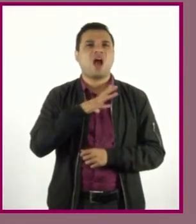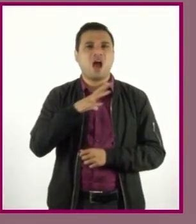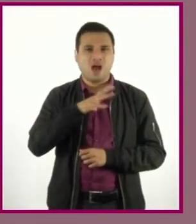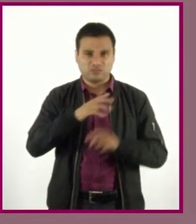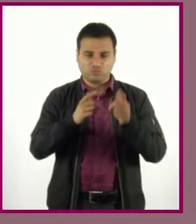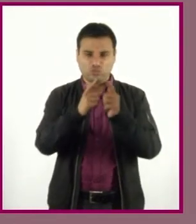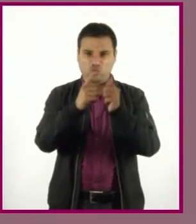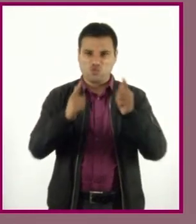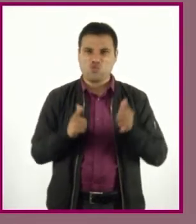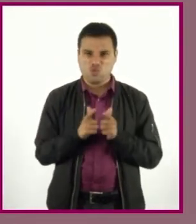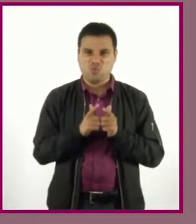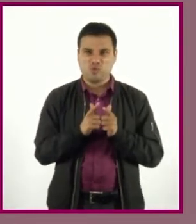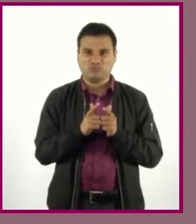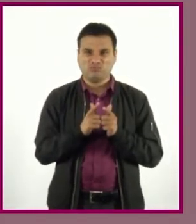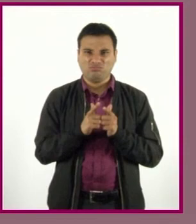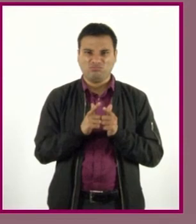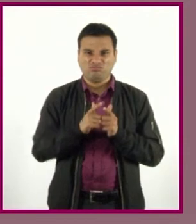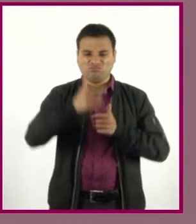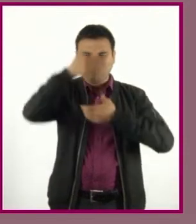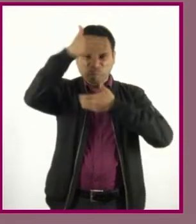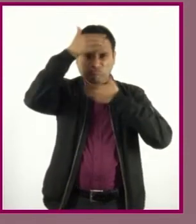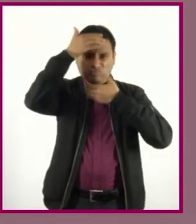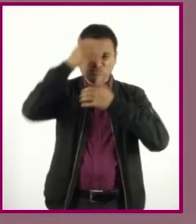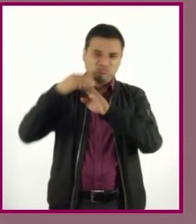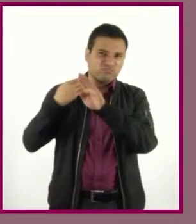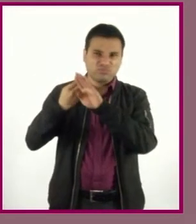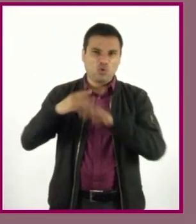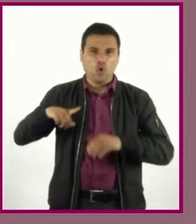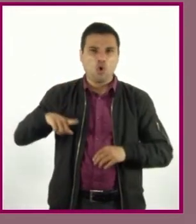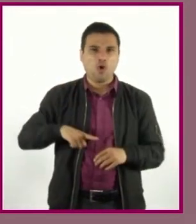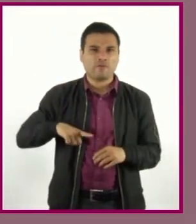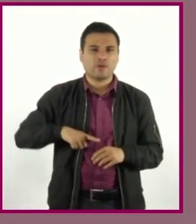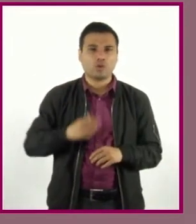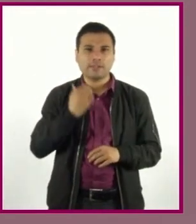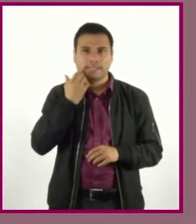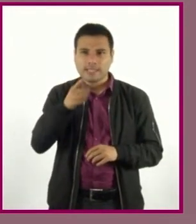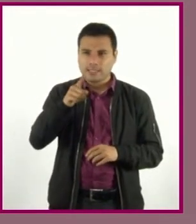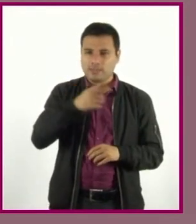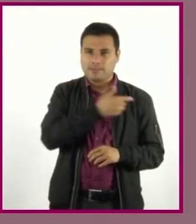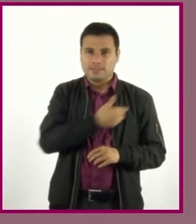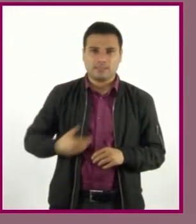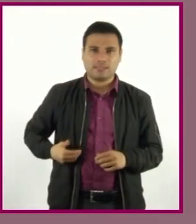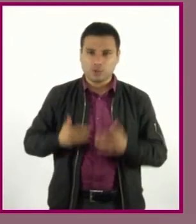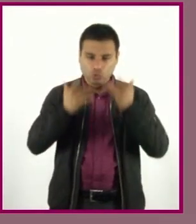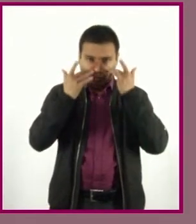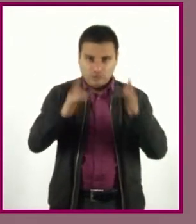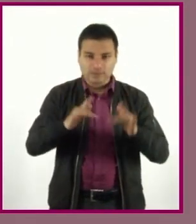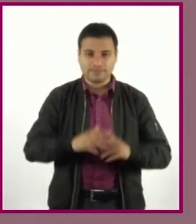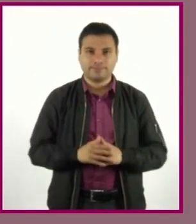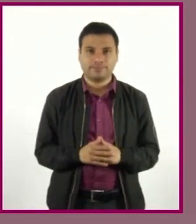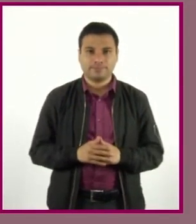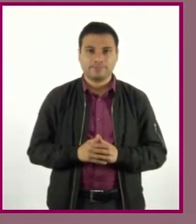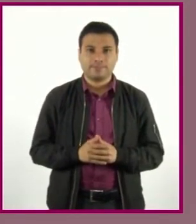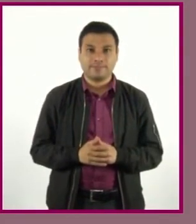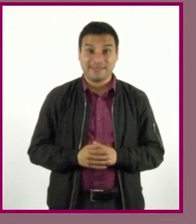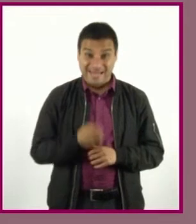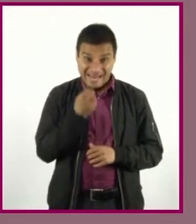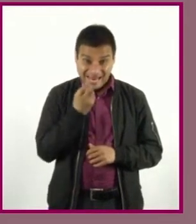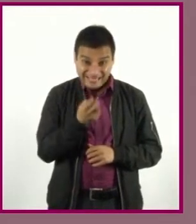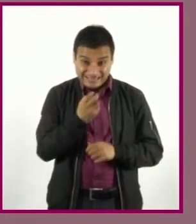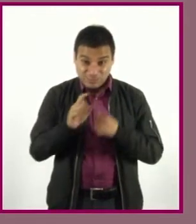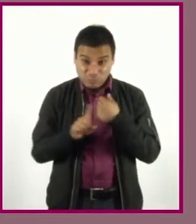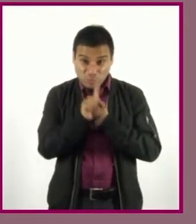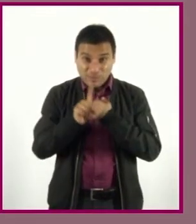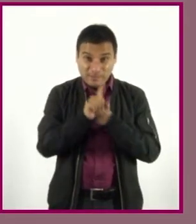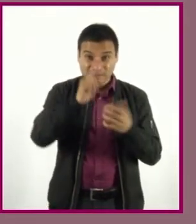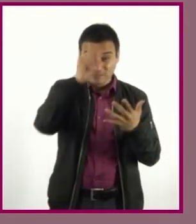armado opositor que se extendió por todo el país, exigiendo la renuncia de Bashar. Todos estos factores